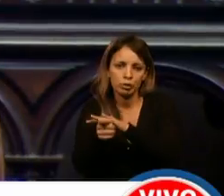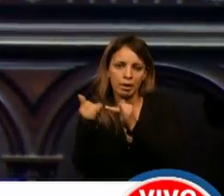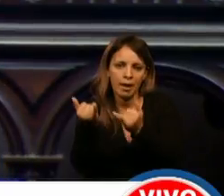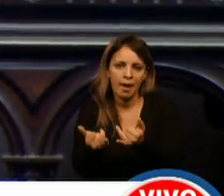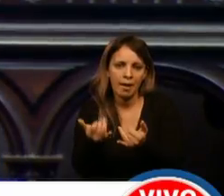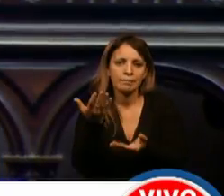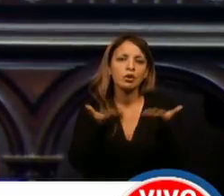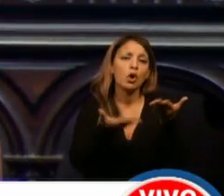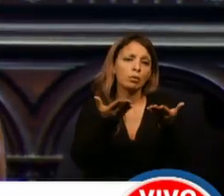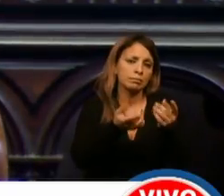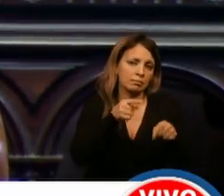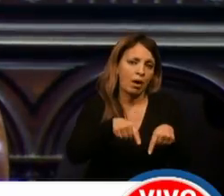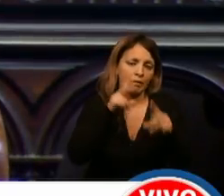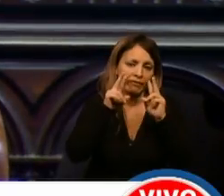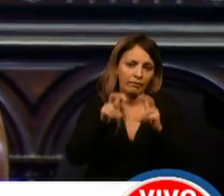justicia investiga